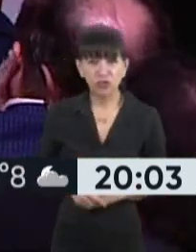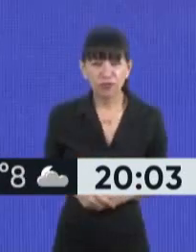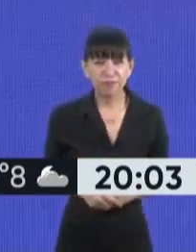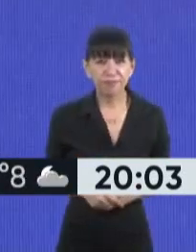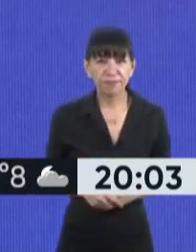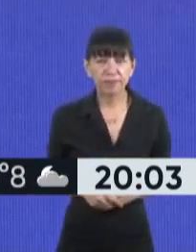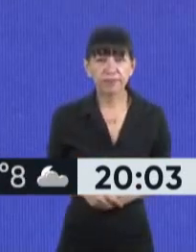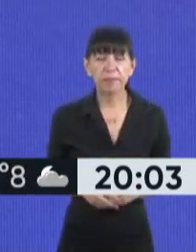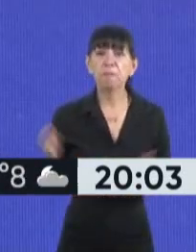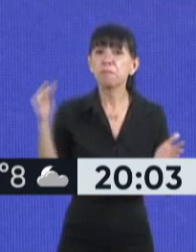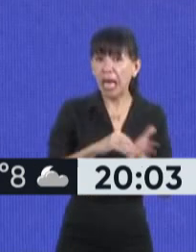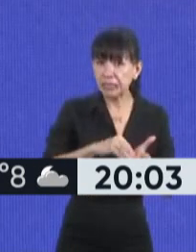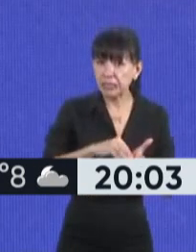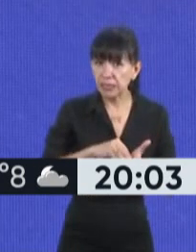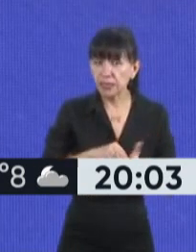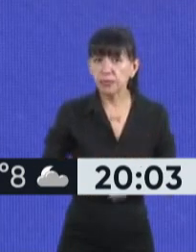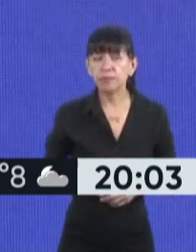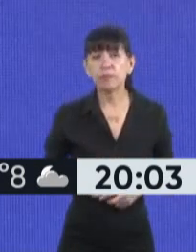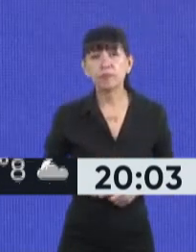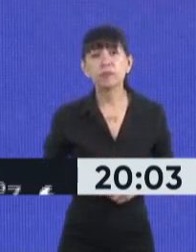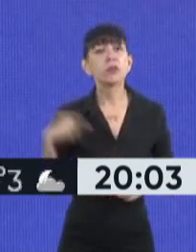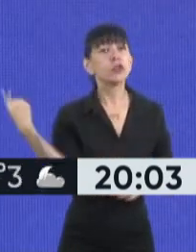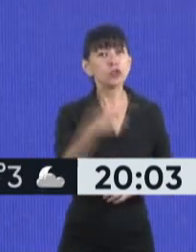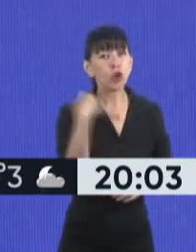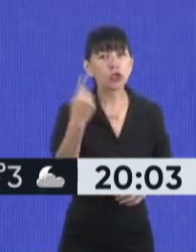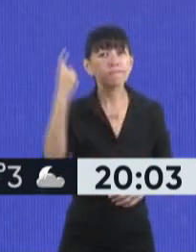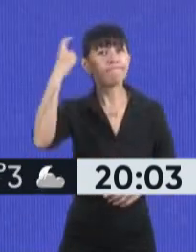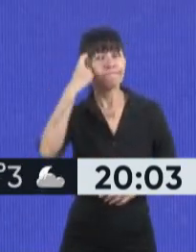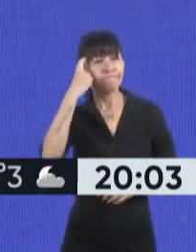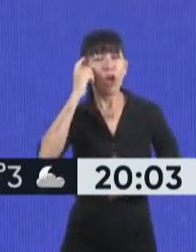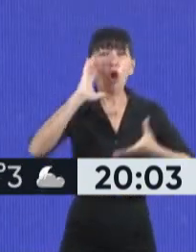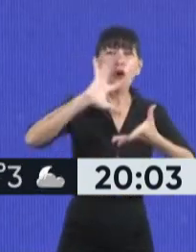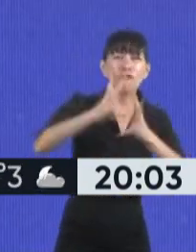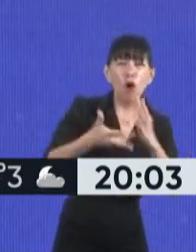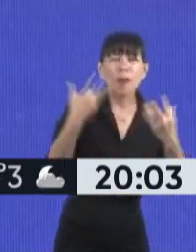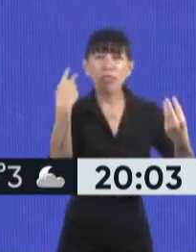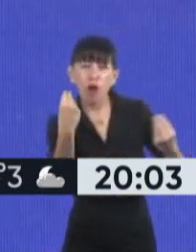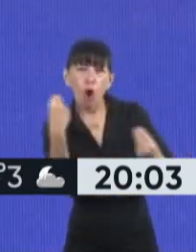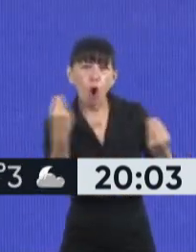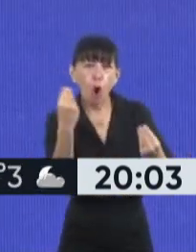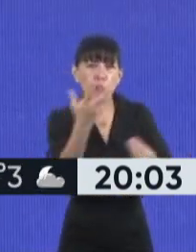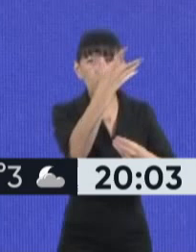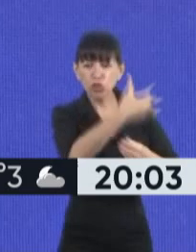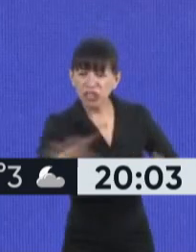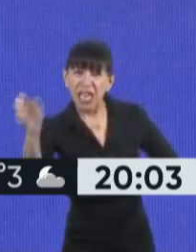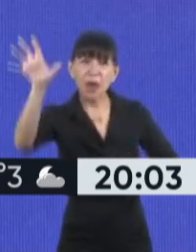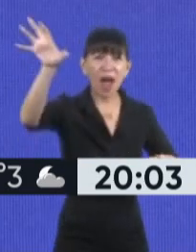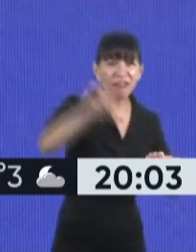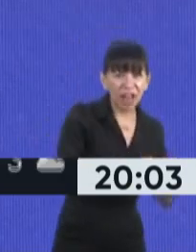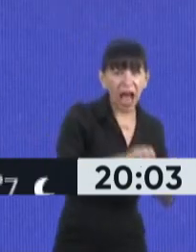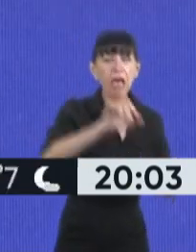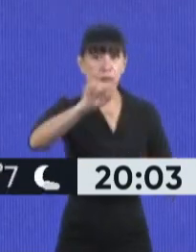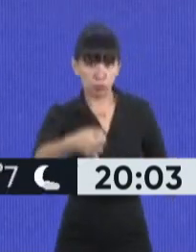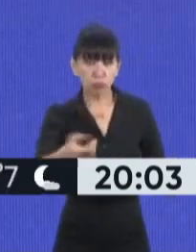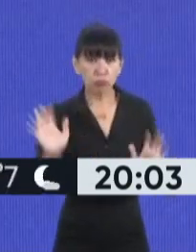Dentro de todo esto, nos preocupa también la logística. Claro que sí. Nos preocupa el transporte. Claro que nos